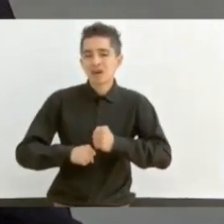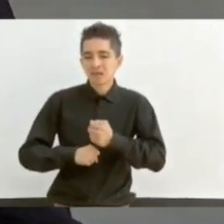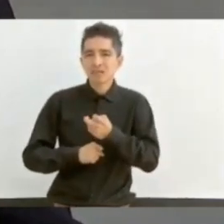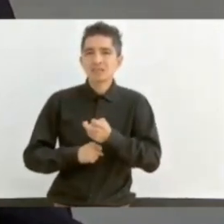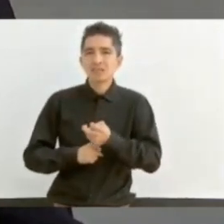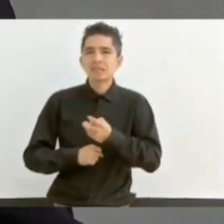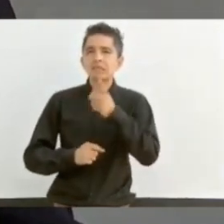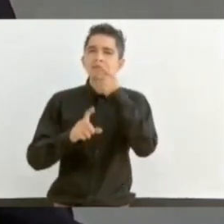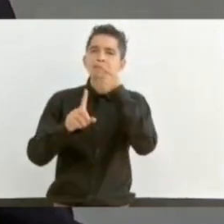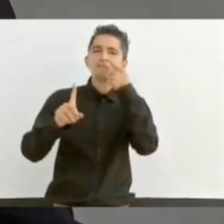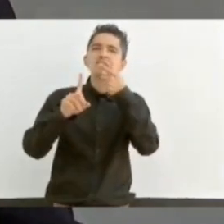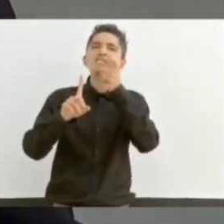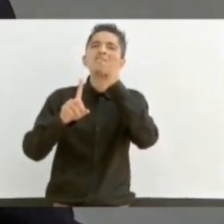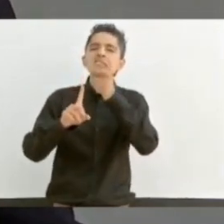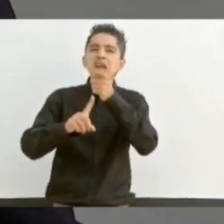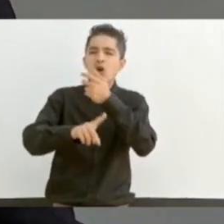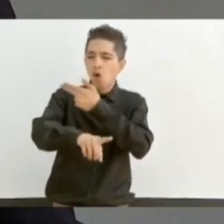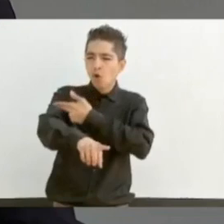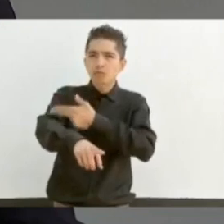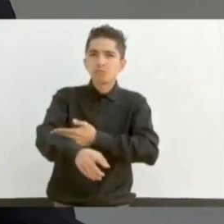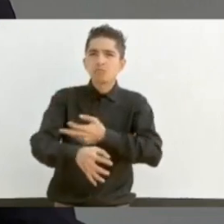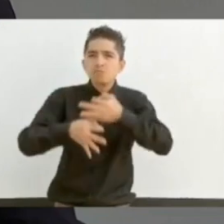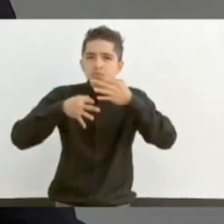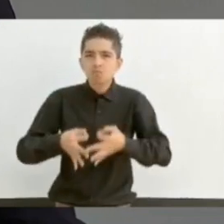la honestidad.